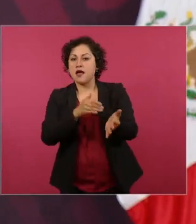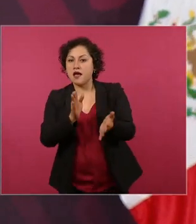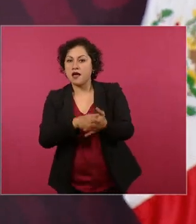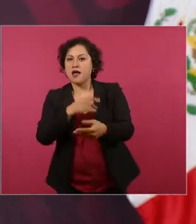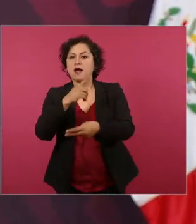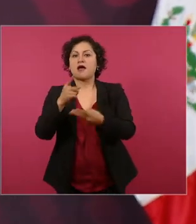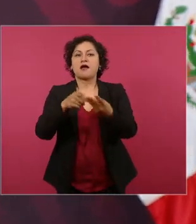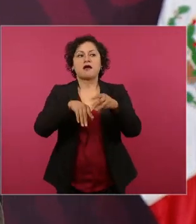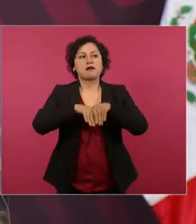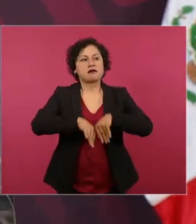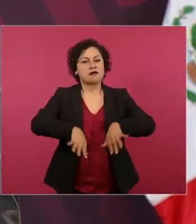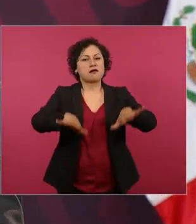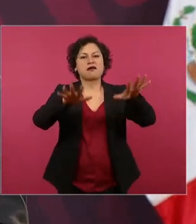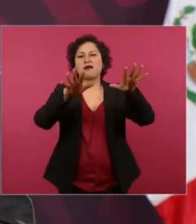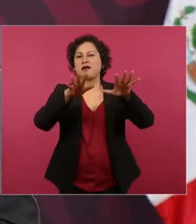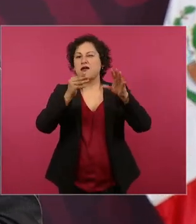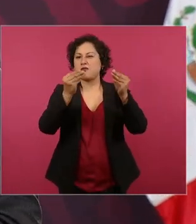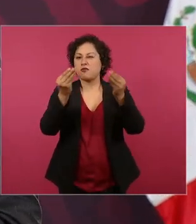bodrios,